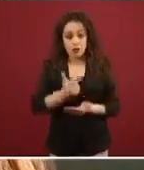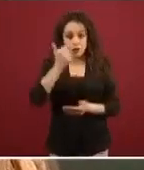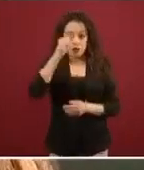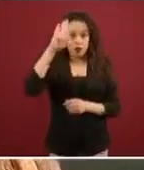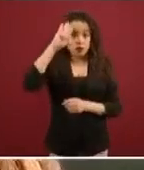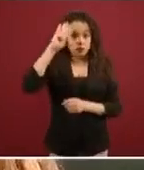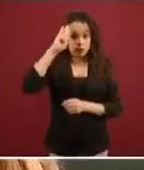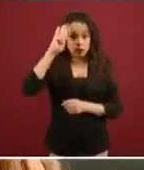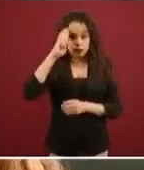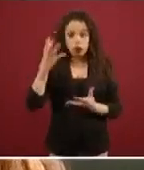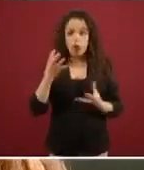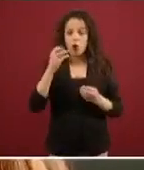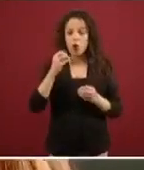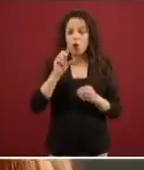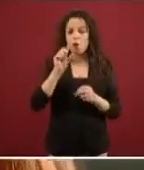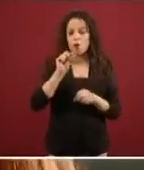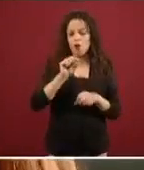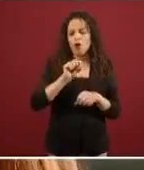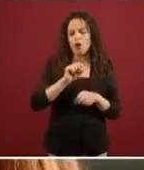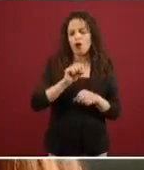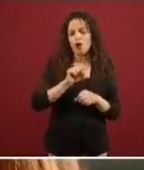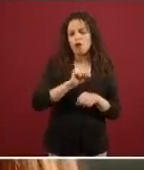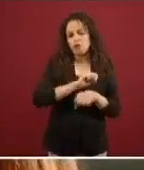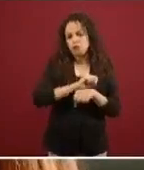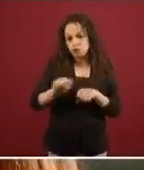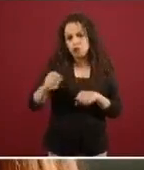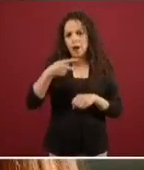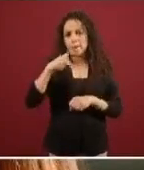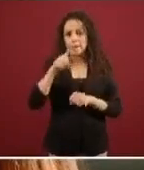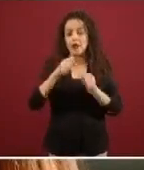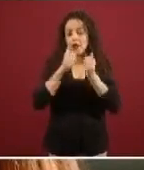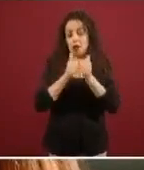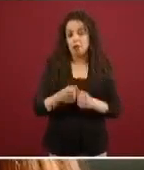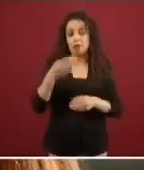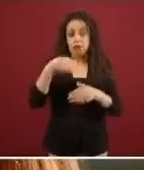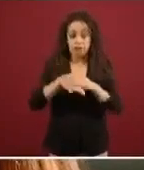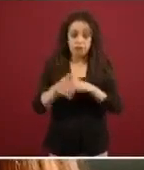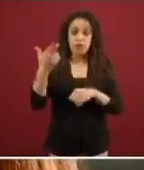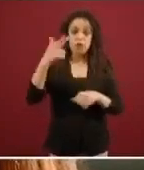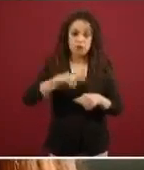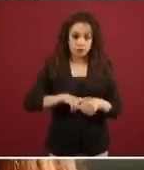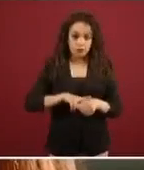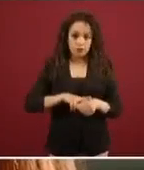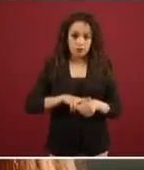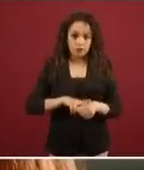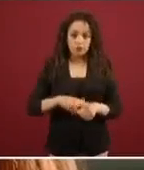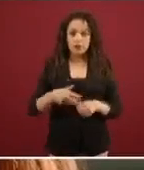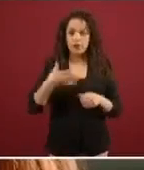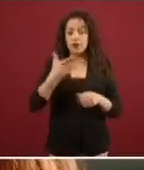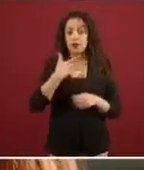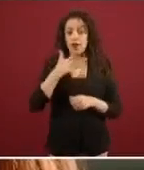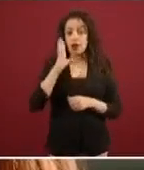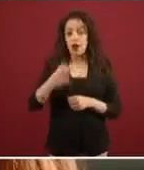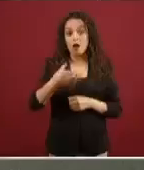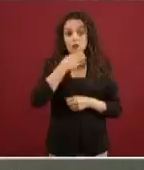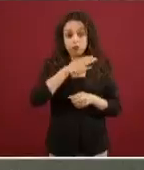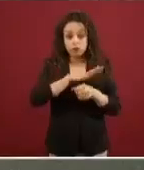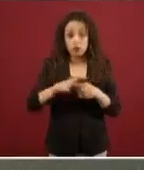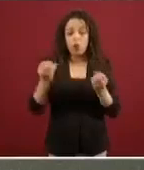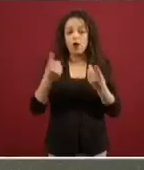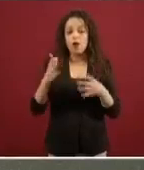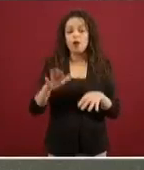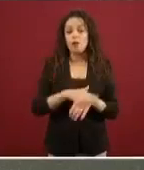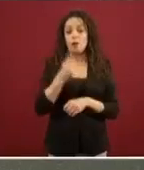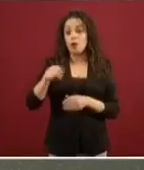40? ¿Por qué? Porque hemos notado que hay distintas ciudades, incluyendo barrios de esta ciudad donde la gente está empezando